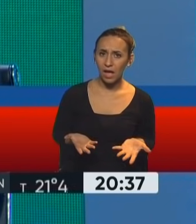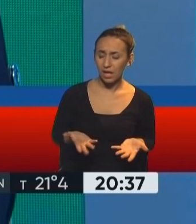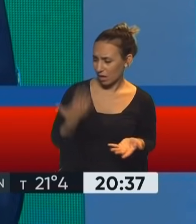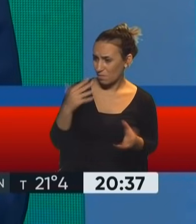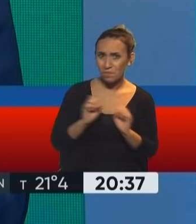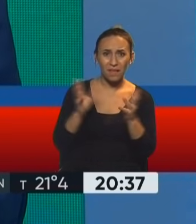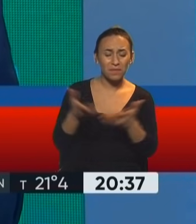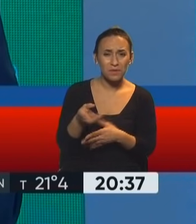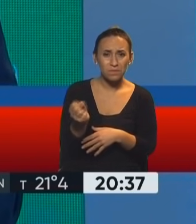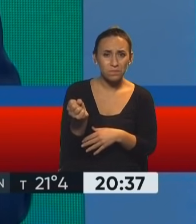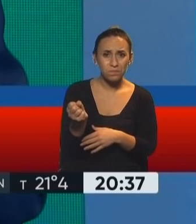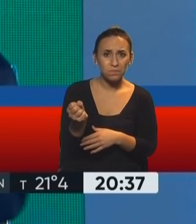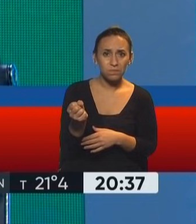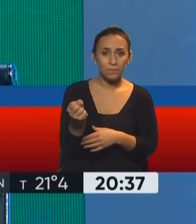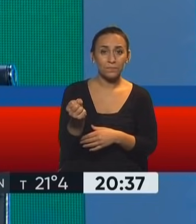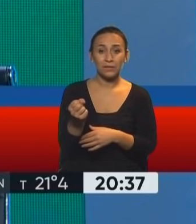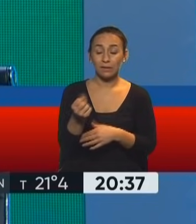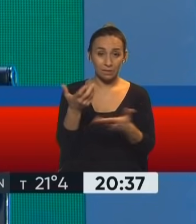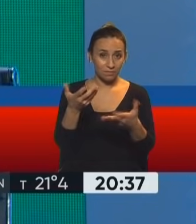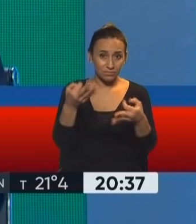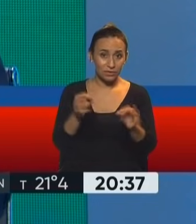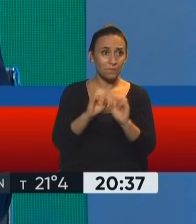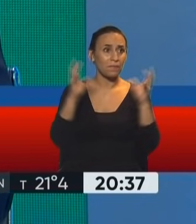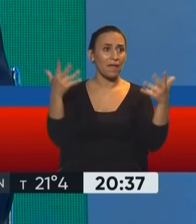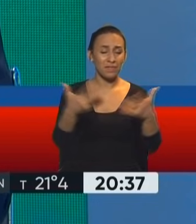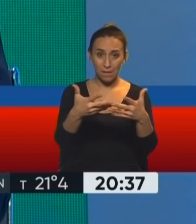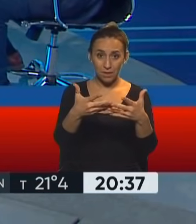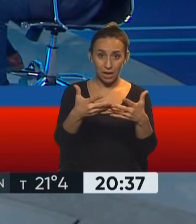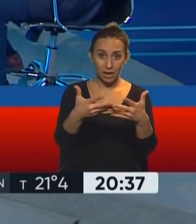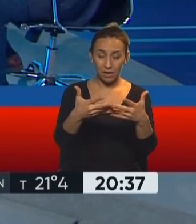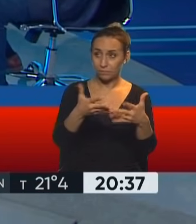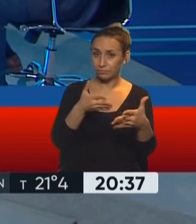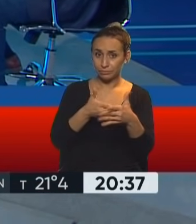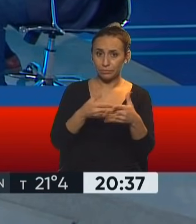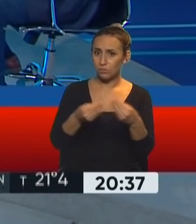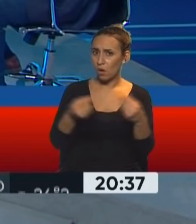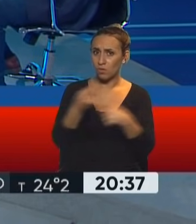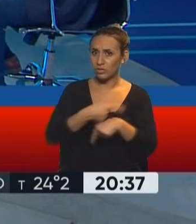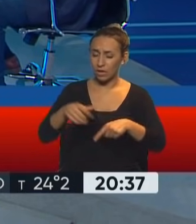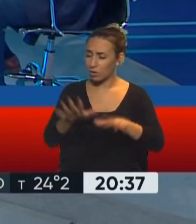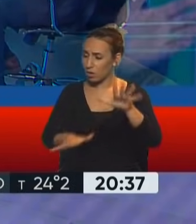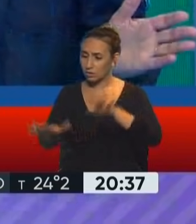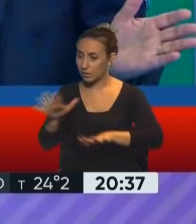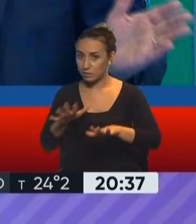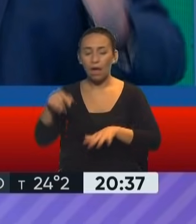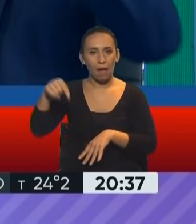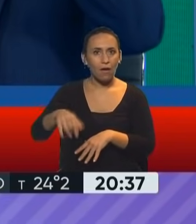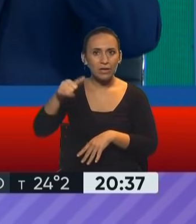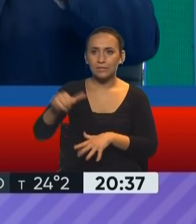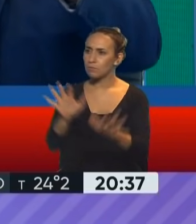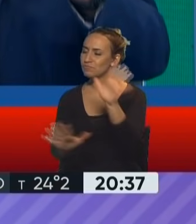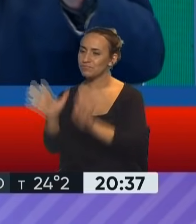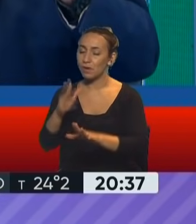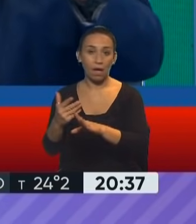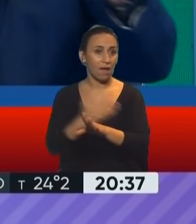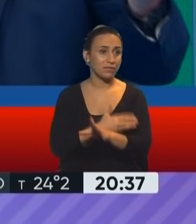que prácticamente impedía hacer muchas cosas que ahora se están haciendo. La pandemia impedía, todo estaba